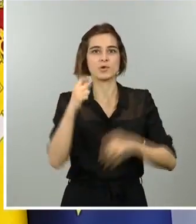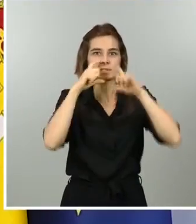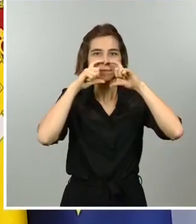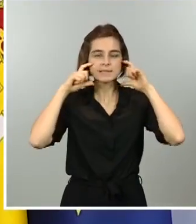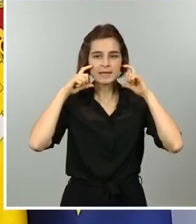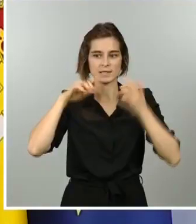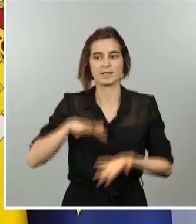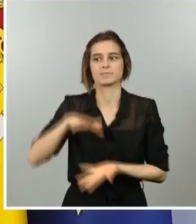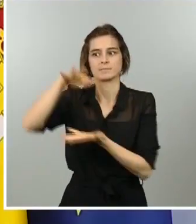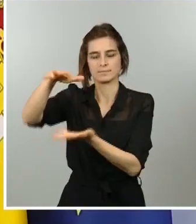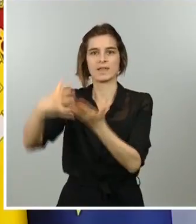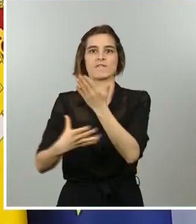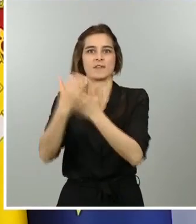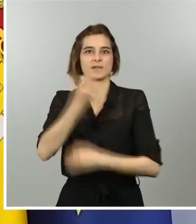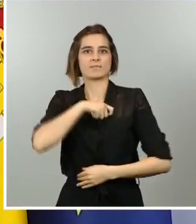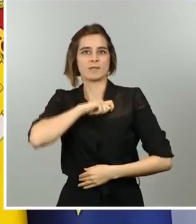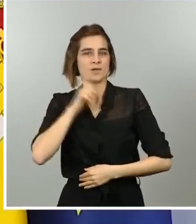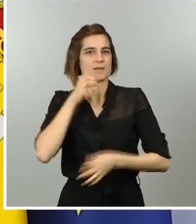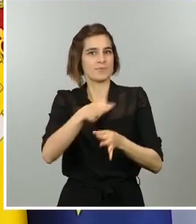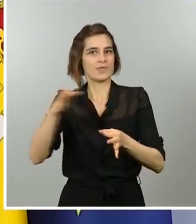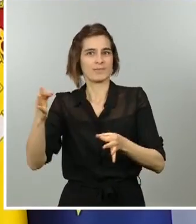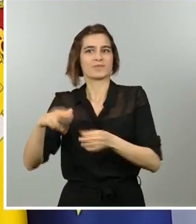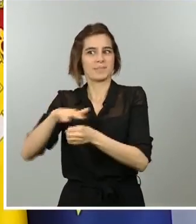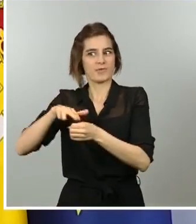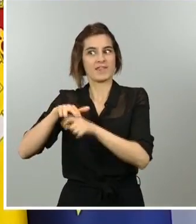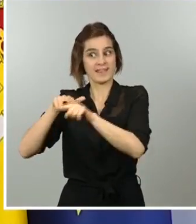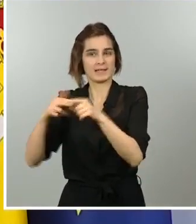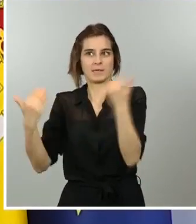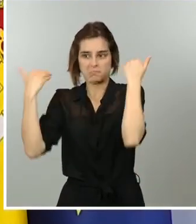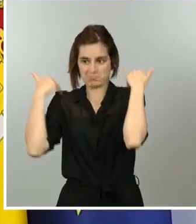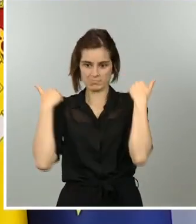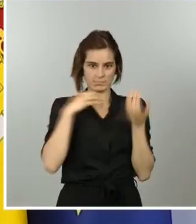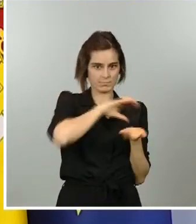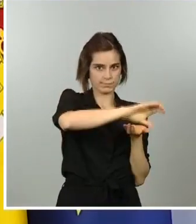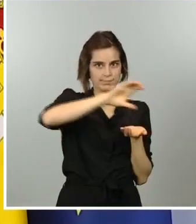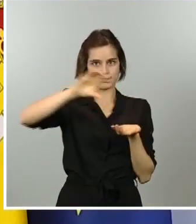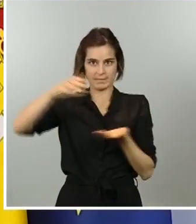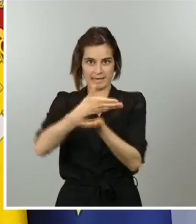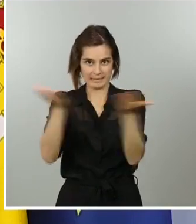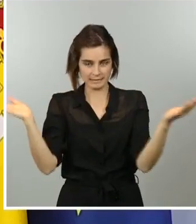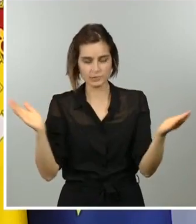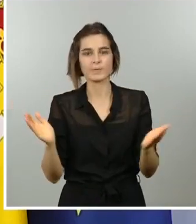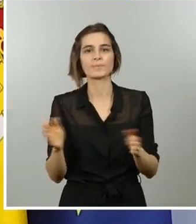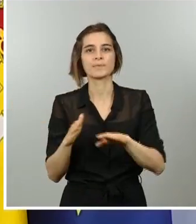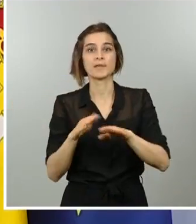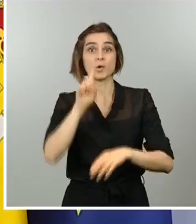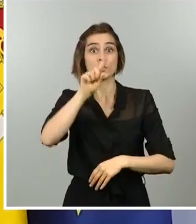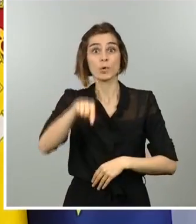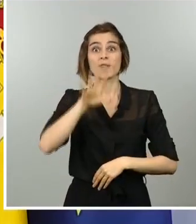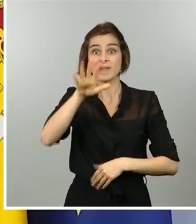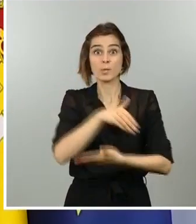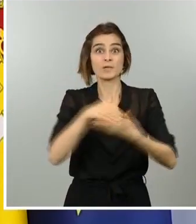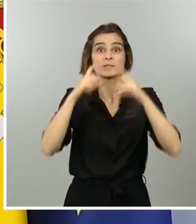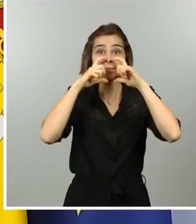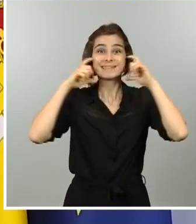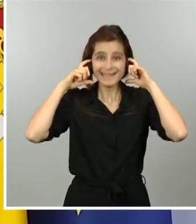Española de Municipios y Provincias para que las hagan llegar a sus respectivos asociados, y 1,5 millones, a razón de medio millón, han